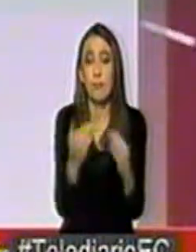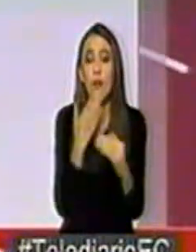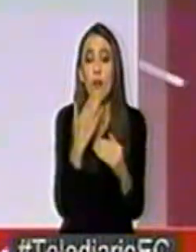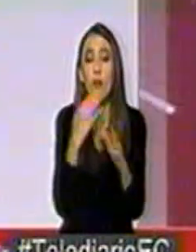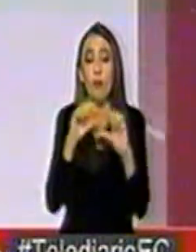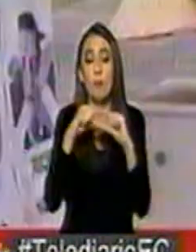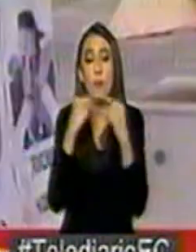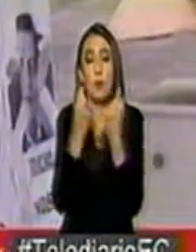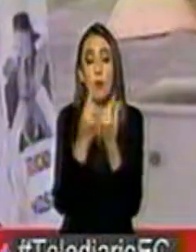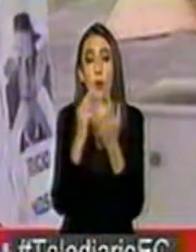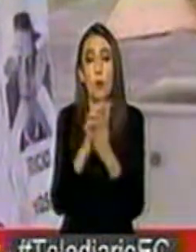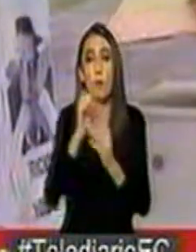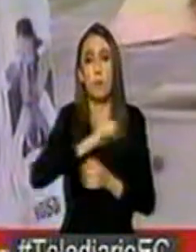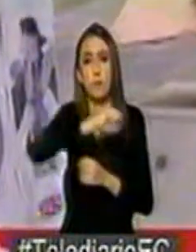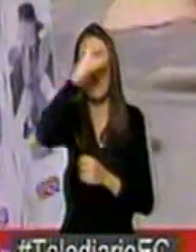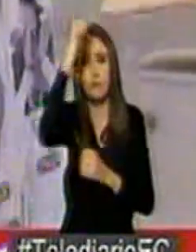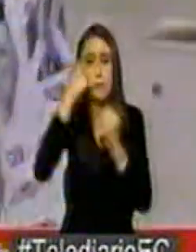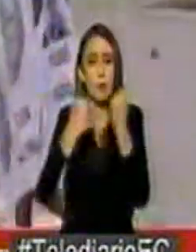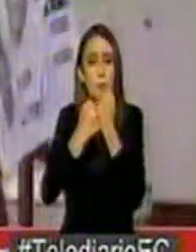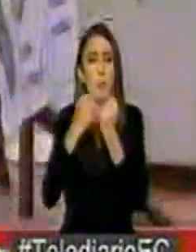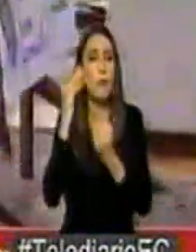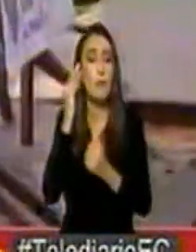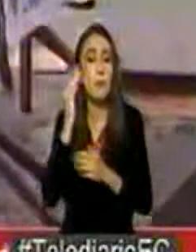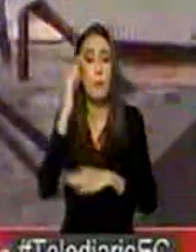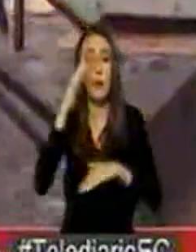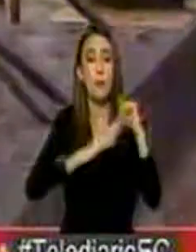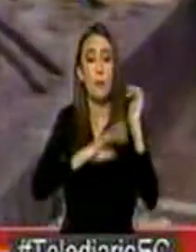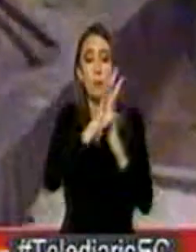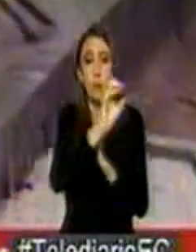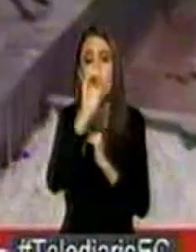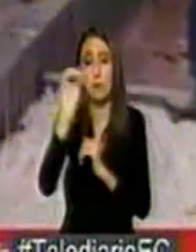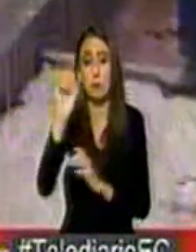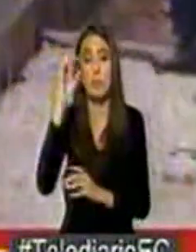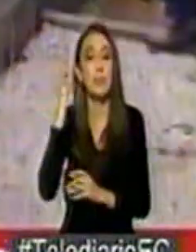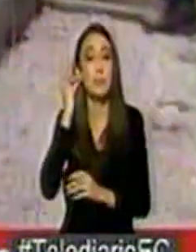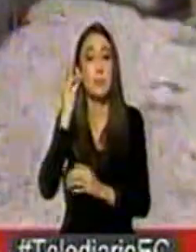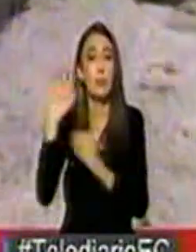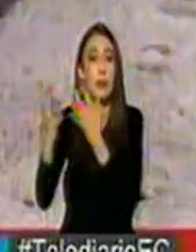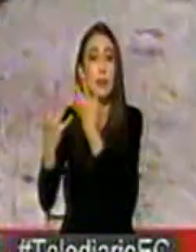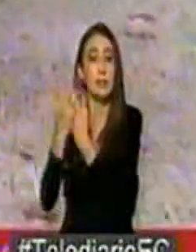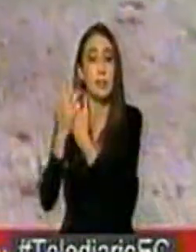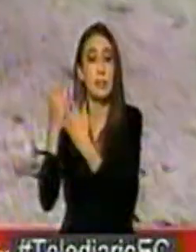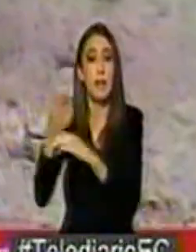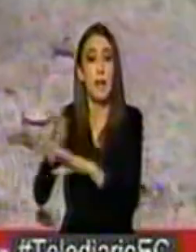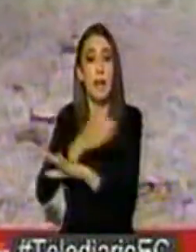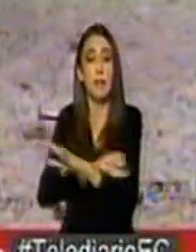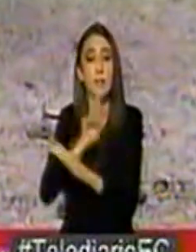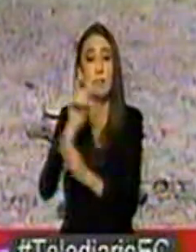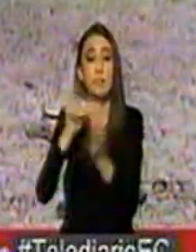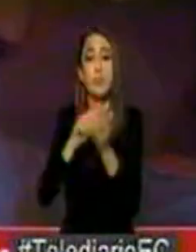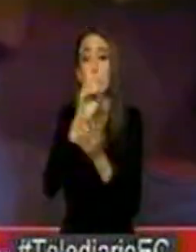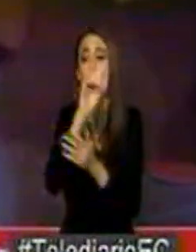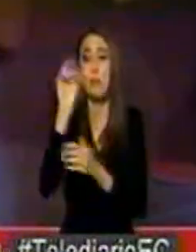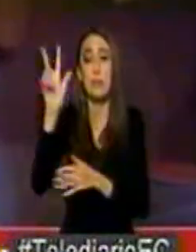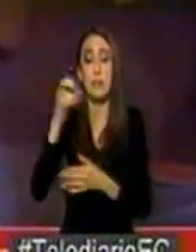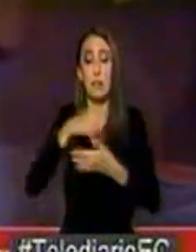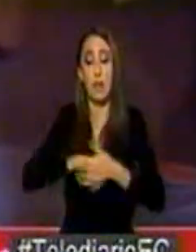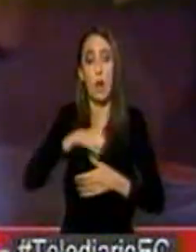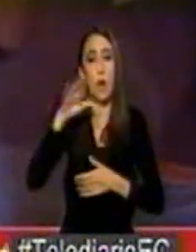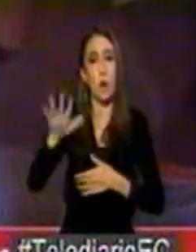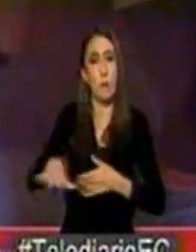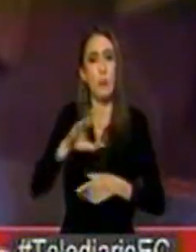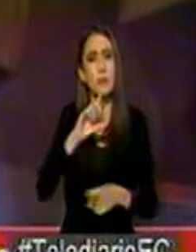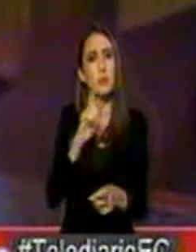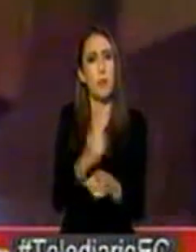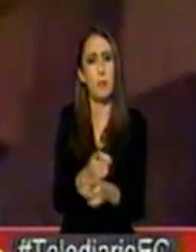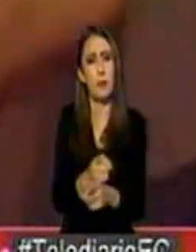sur cuna más de 400 mujeres han sido criminalizadas desde 2013 pero el aborto es una realidad a la que